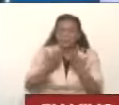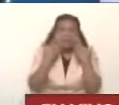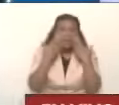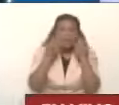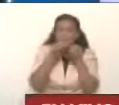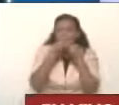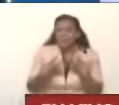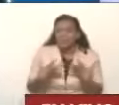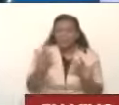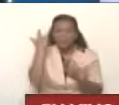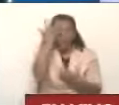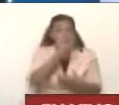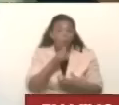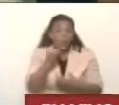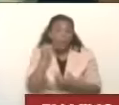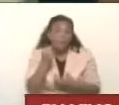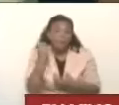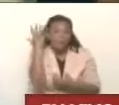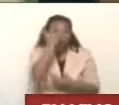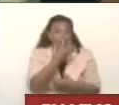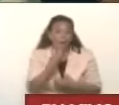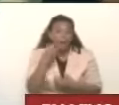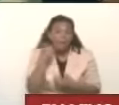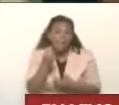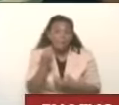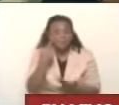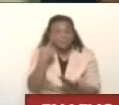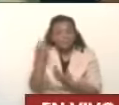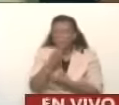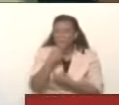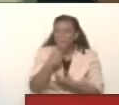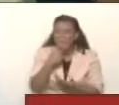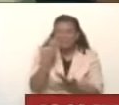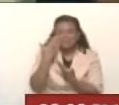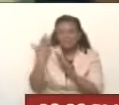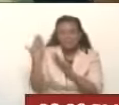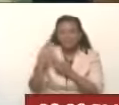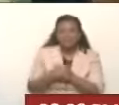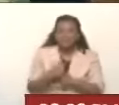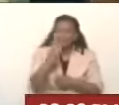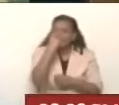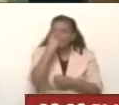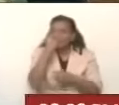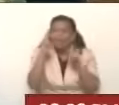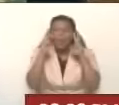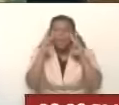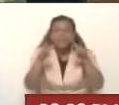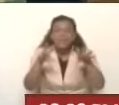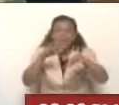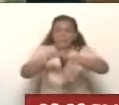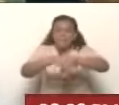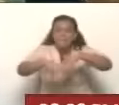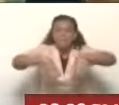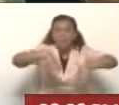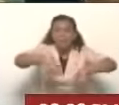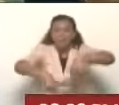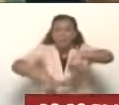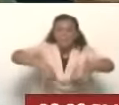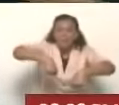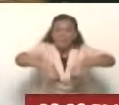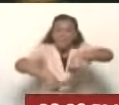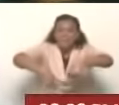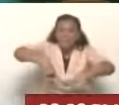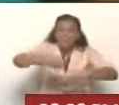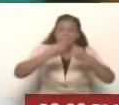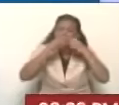qué bello es. Ponlo para que vea. Qué bonito, ¿verdad? La nariz, la mirada, las patas. No,